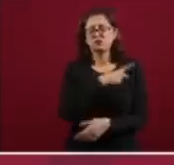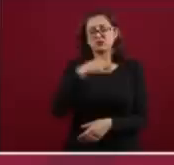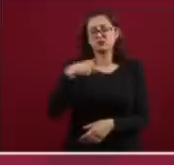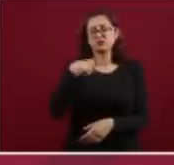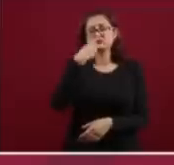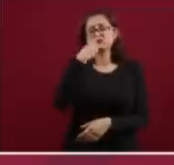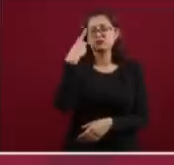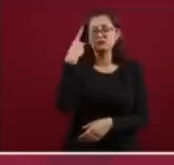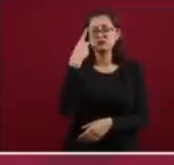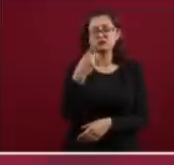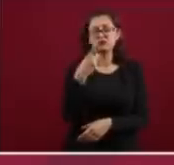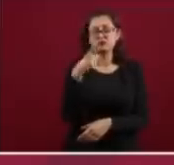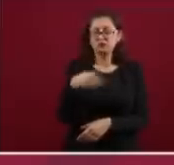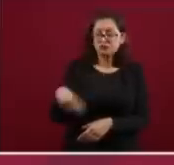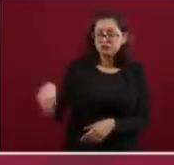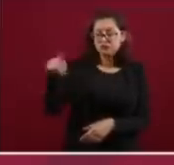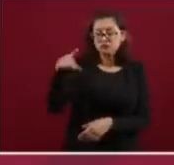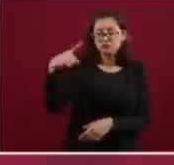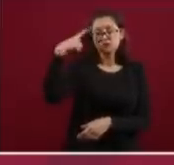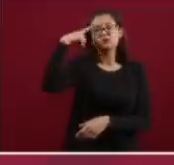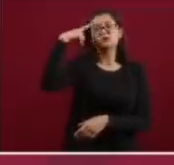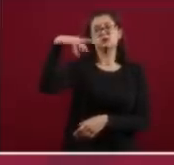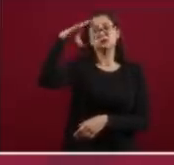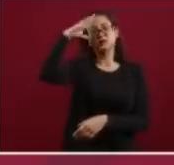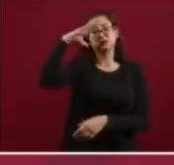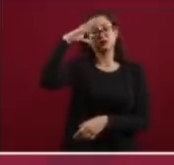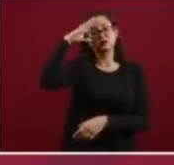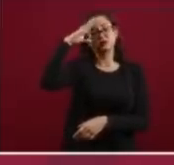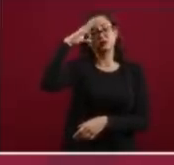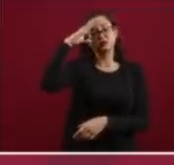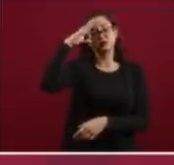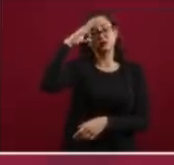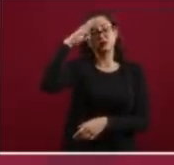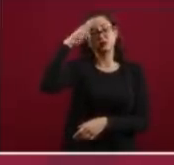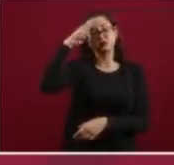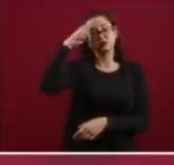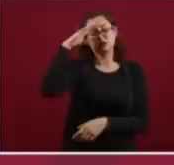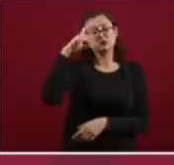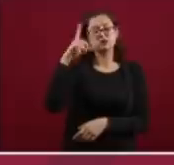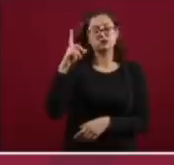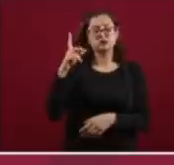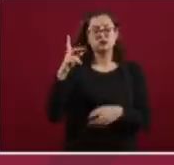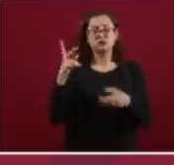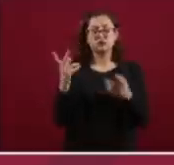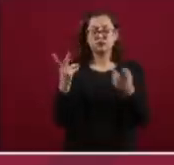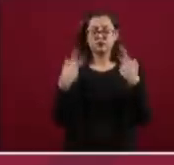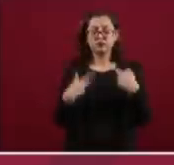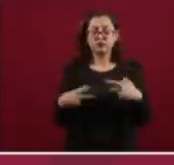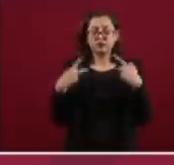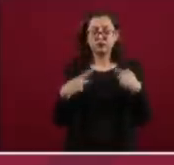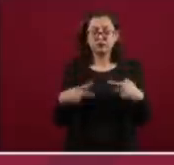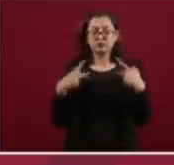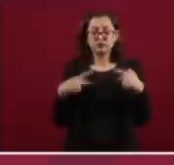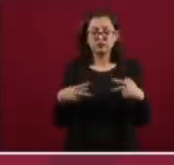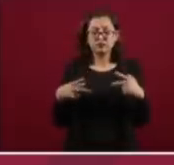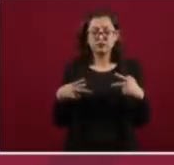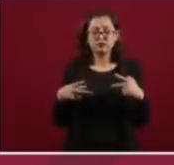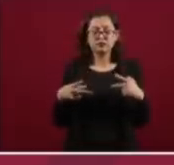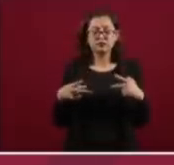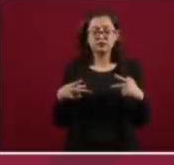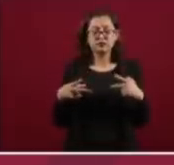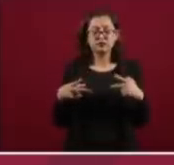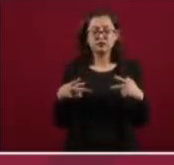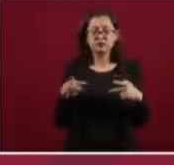quienes piensan qué la gente es